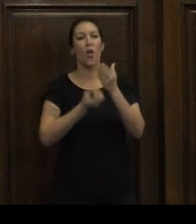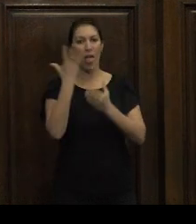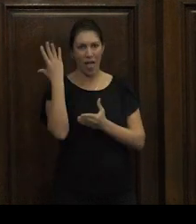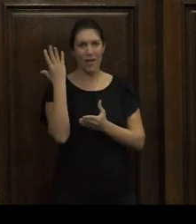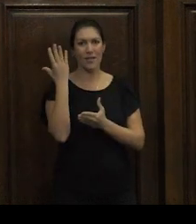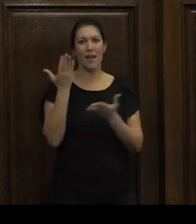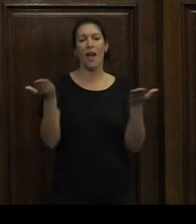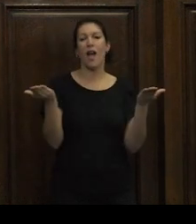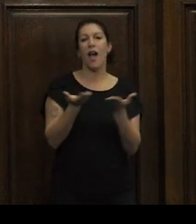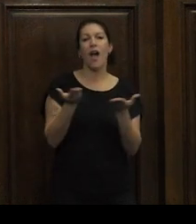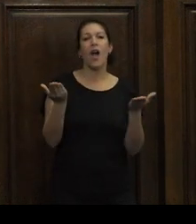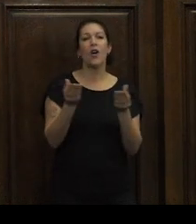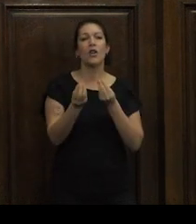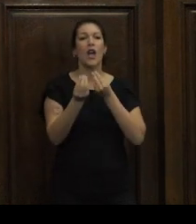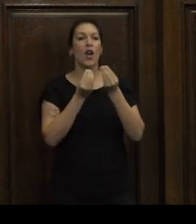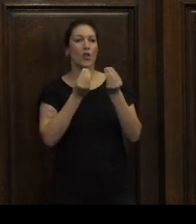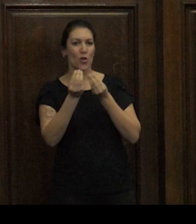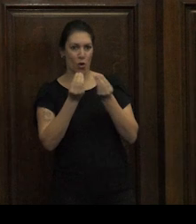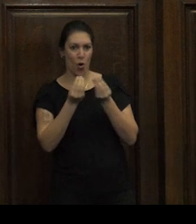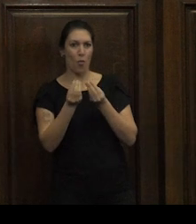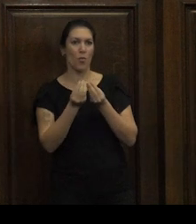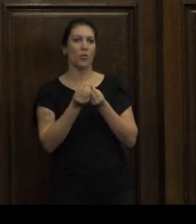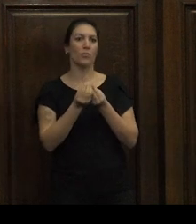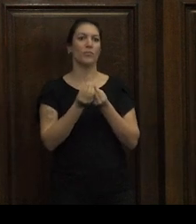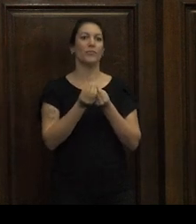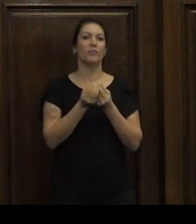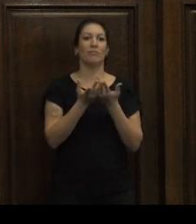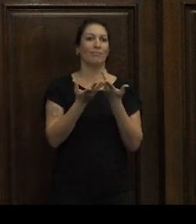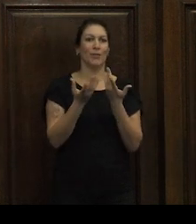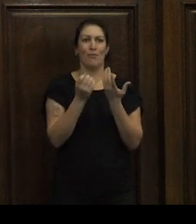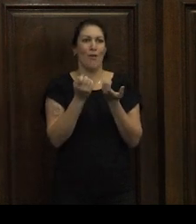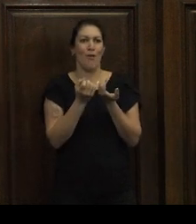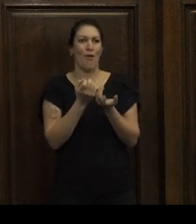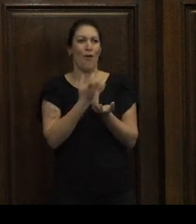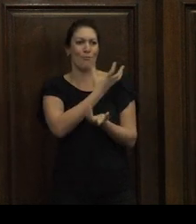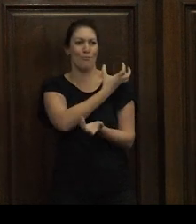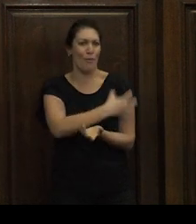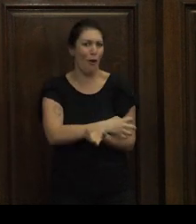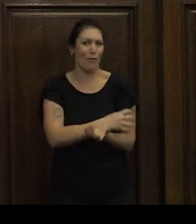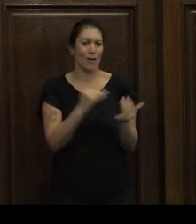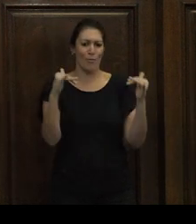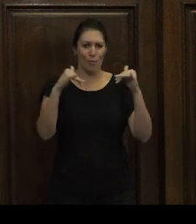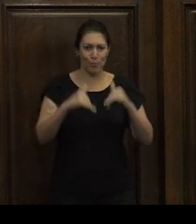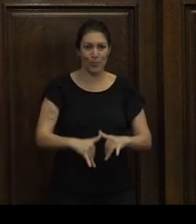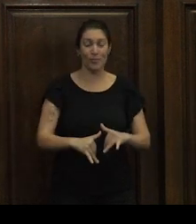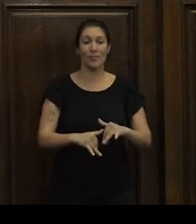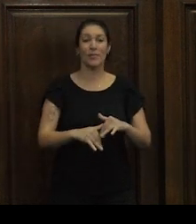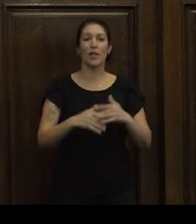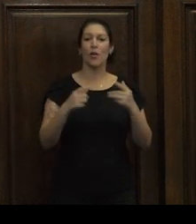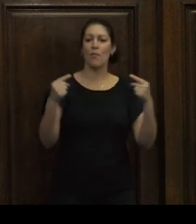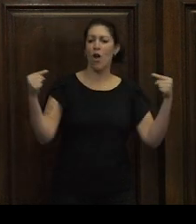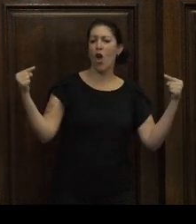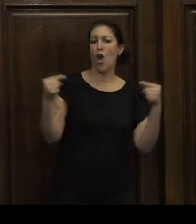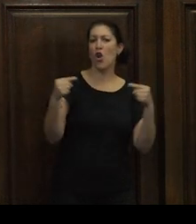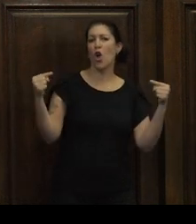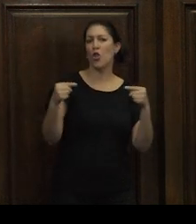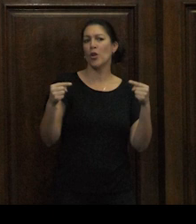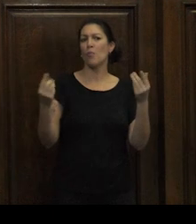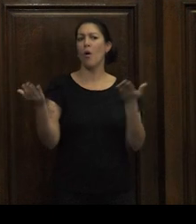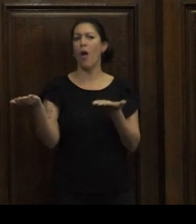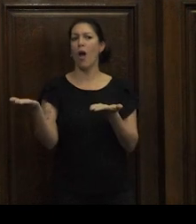decir, aquel régimen decimonónico que estaría hoy decadente y que estoy contrastando aquí con el